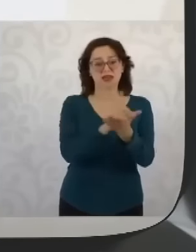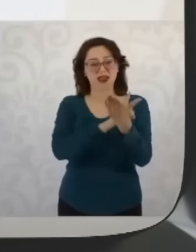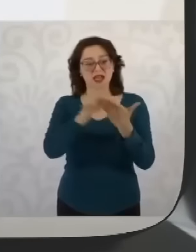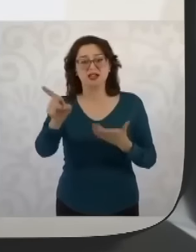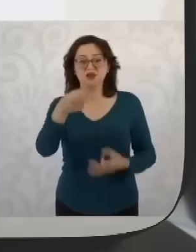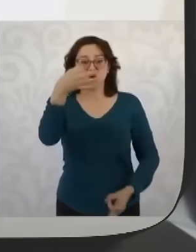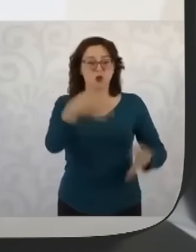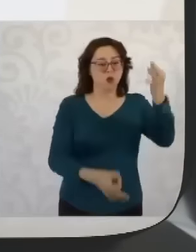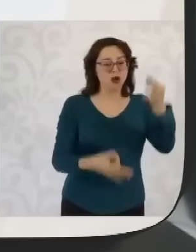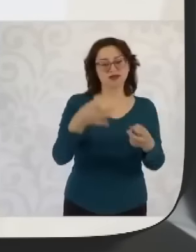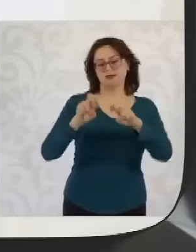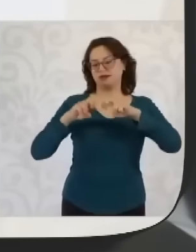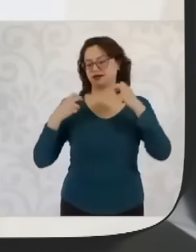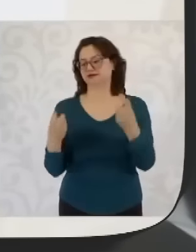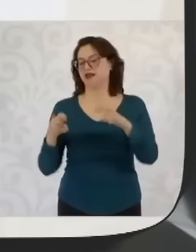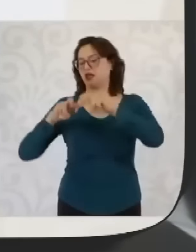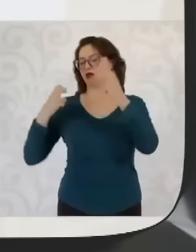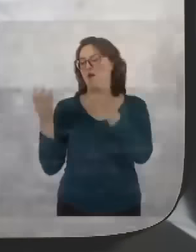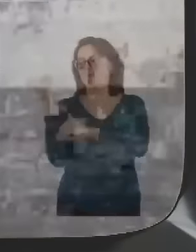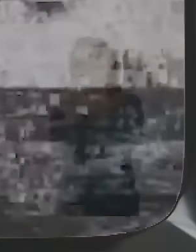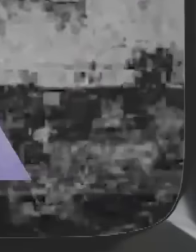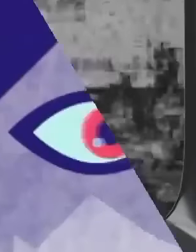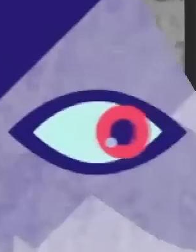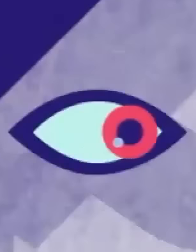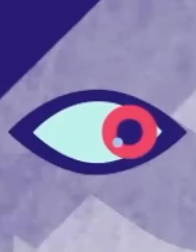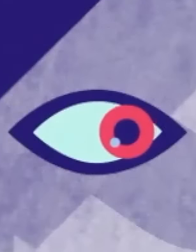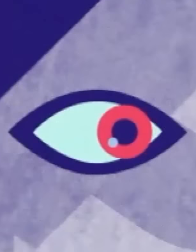a jueces, magistrados y ministros.